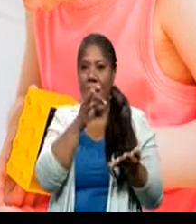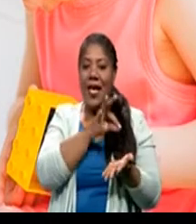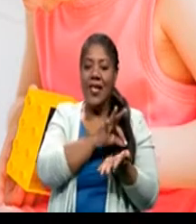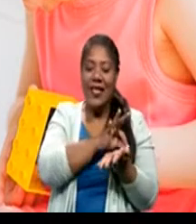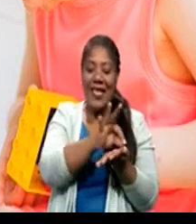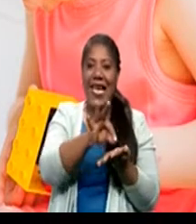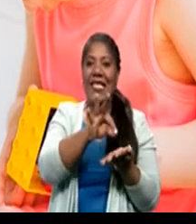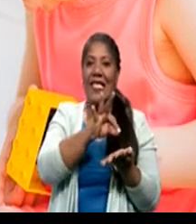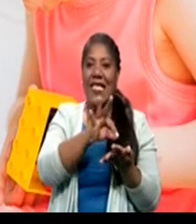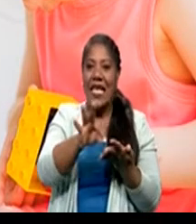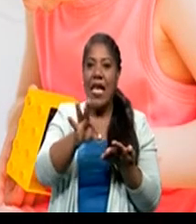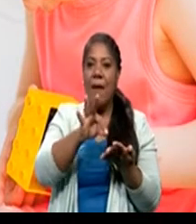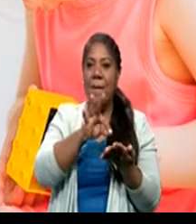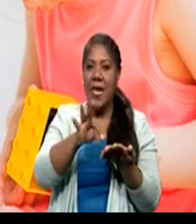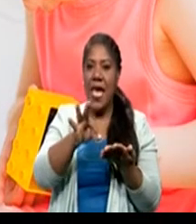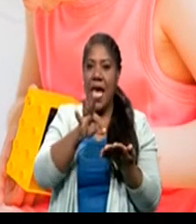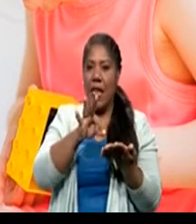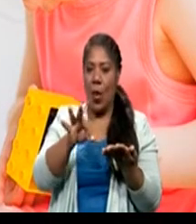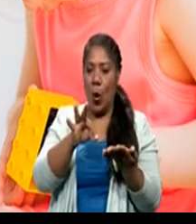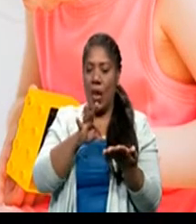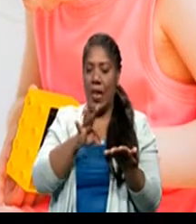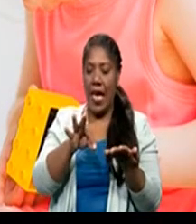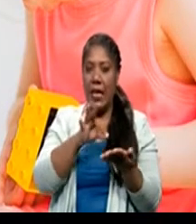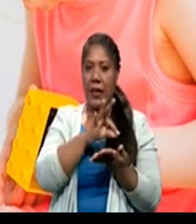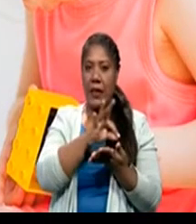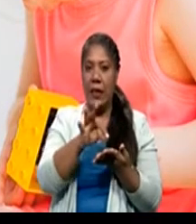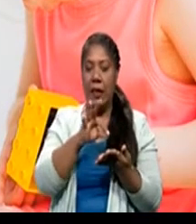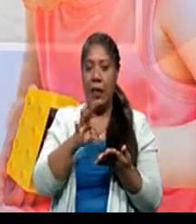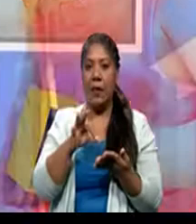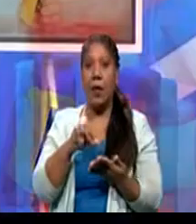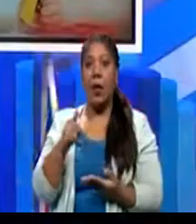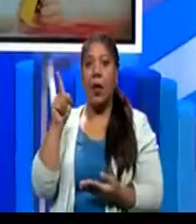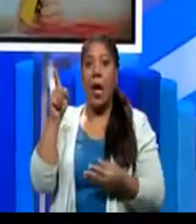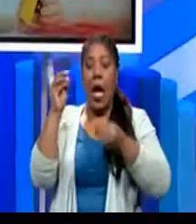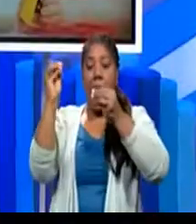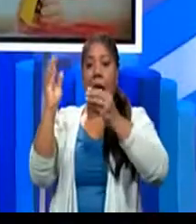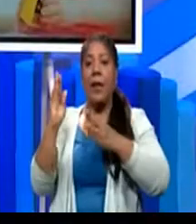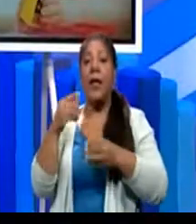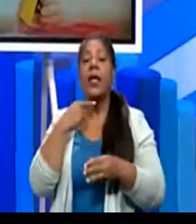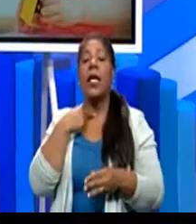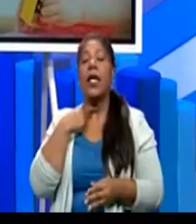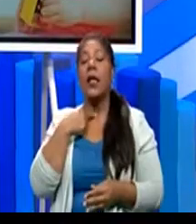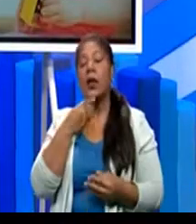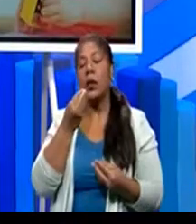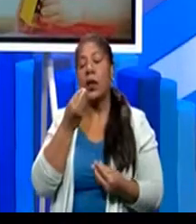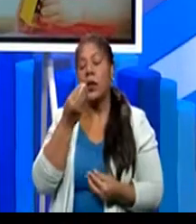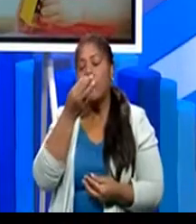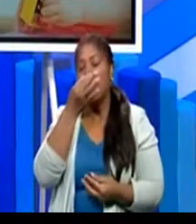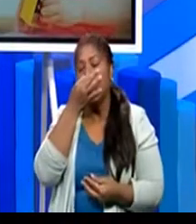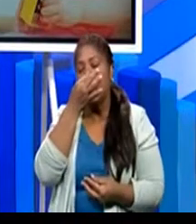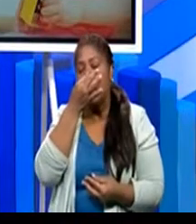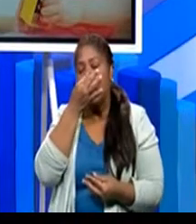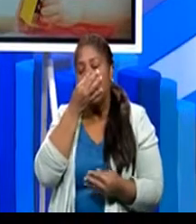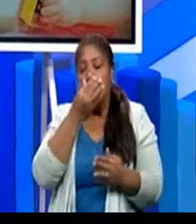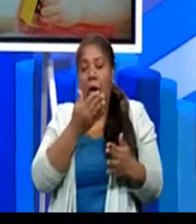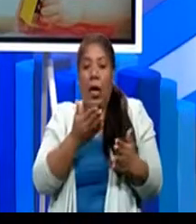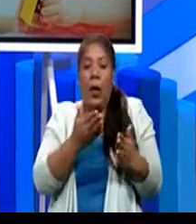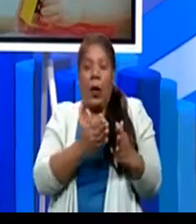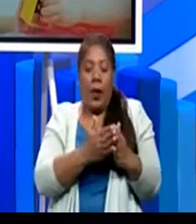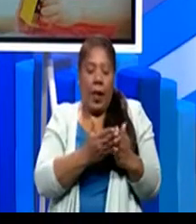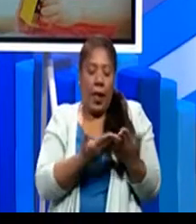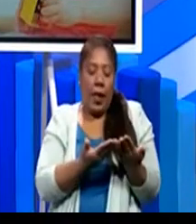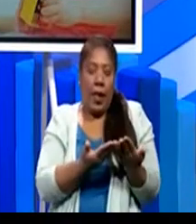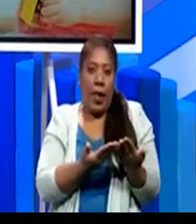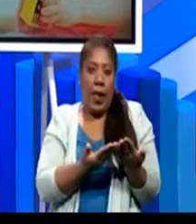descripción. Hay una novela que me encanta mucho, que lo escribió una persona que yo